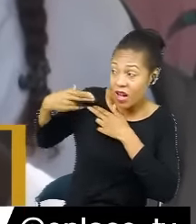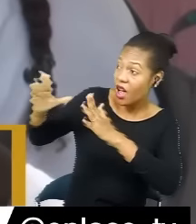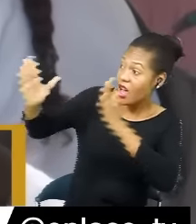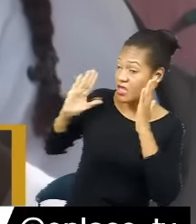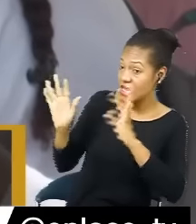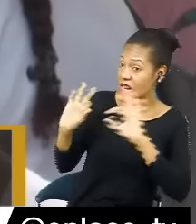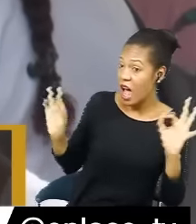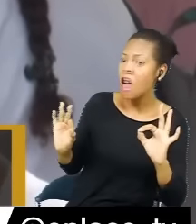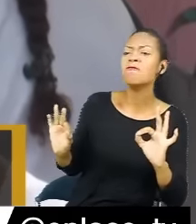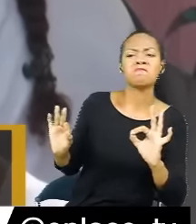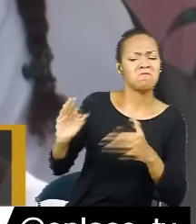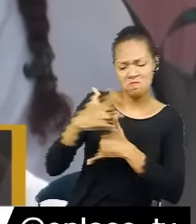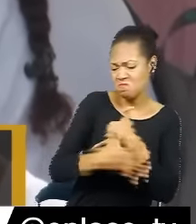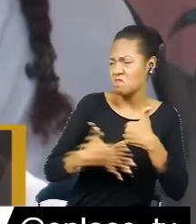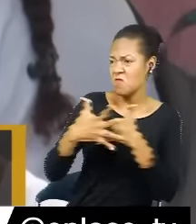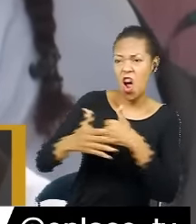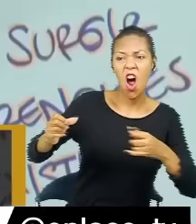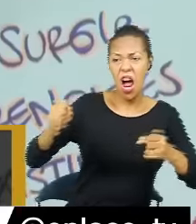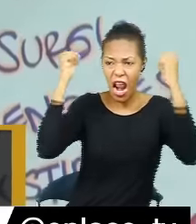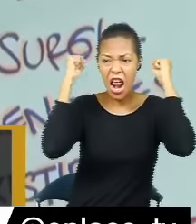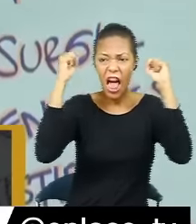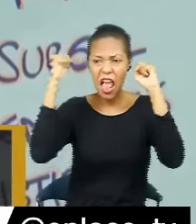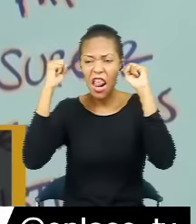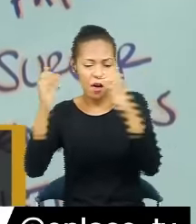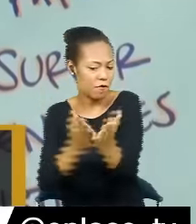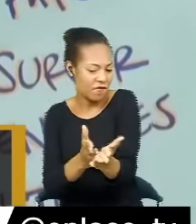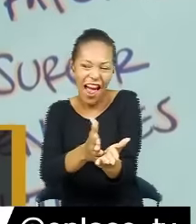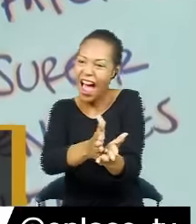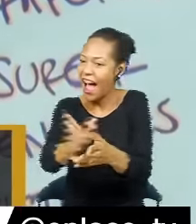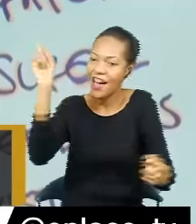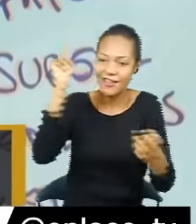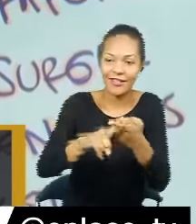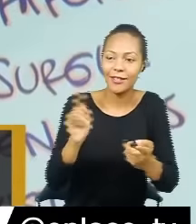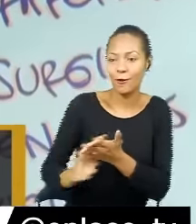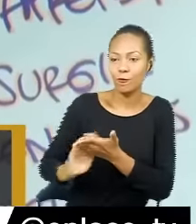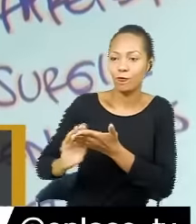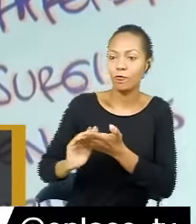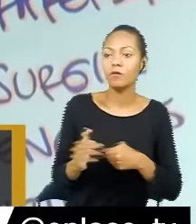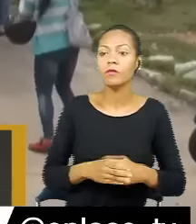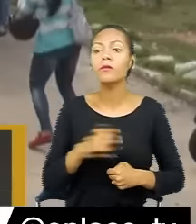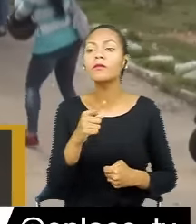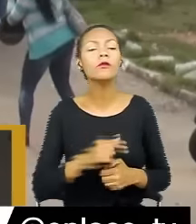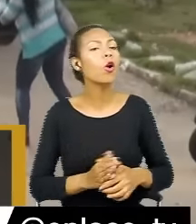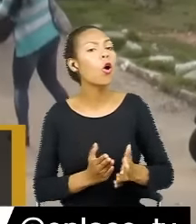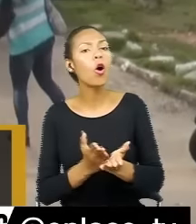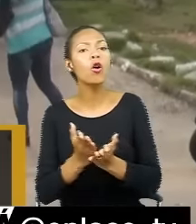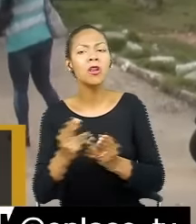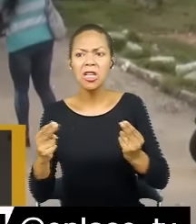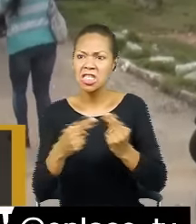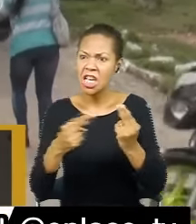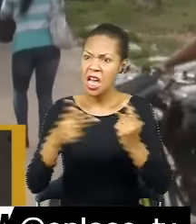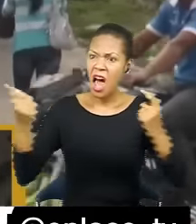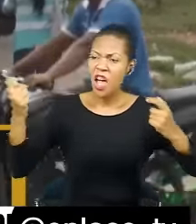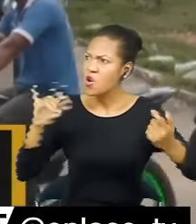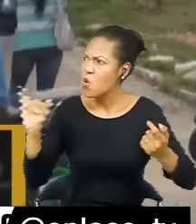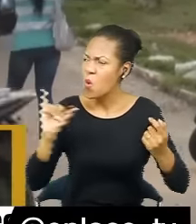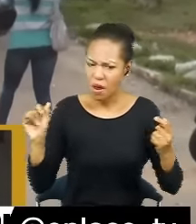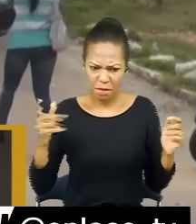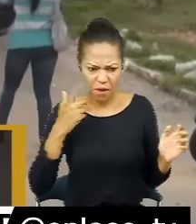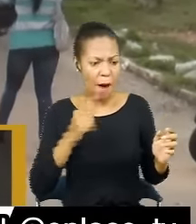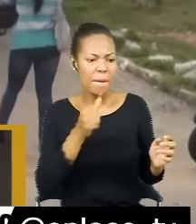un paro nacional indefinido, que es en lo que estamos ahorita. Los aprendices respaldan la protesta argumentando en sus consignas que el SENA no se vende, consigna que nace de un